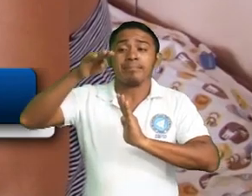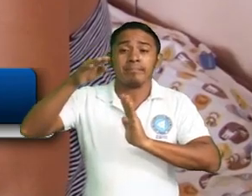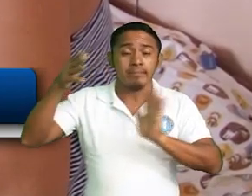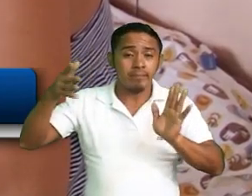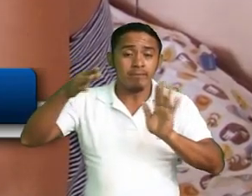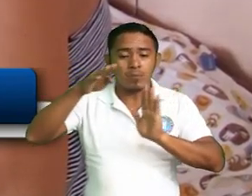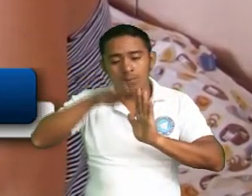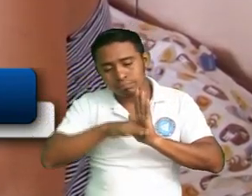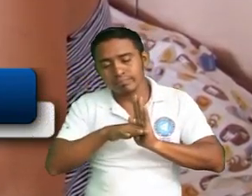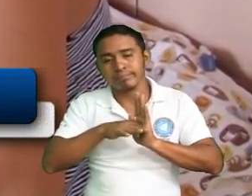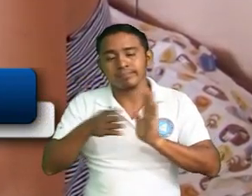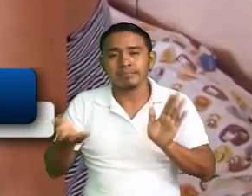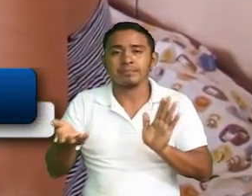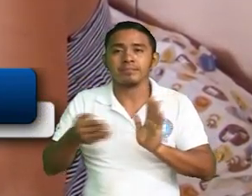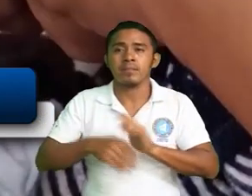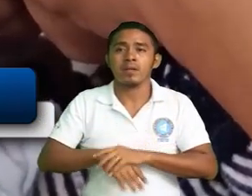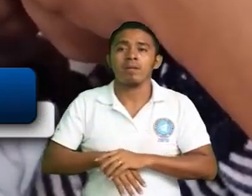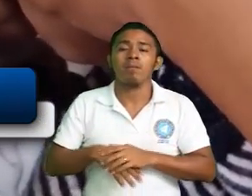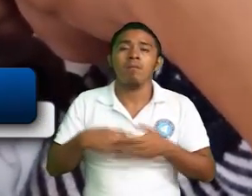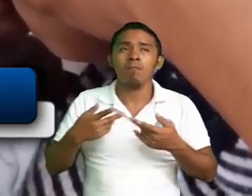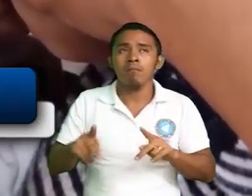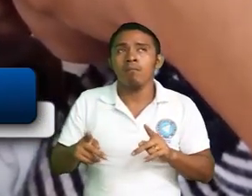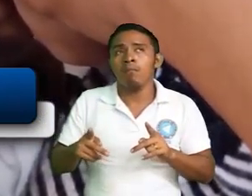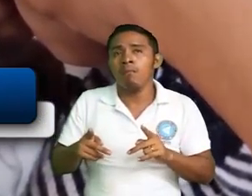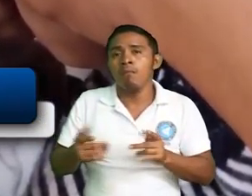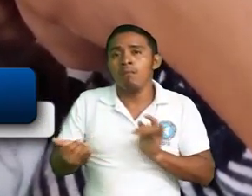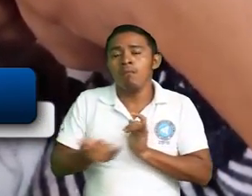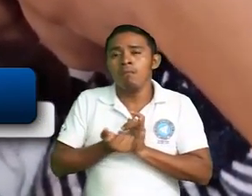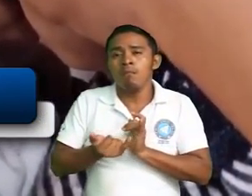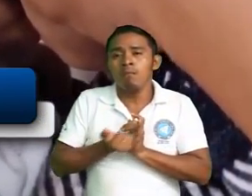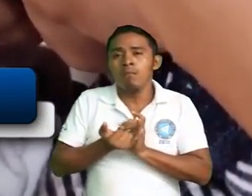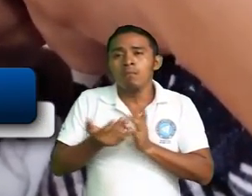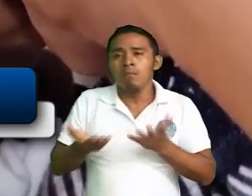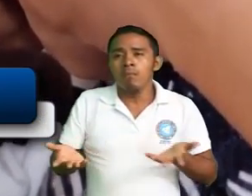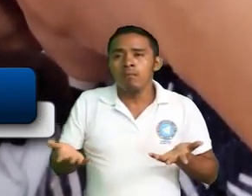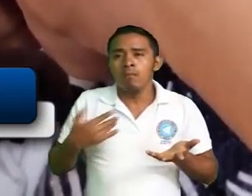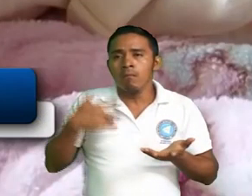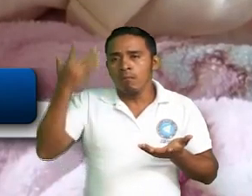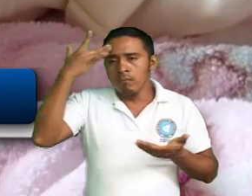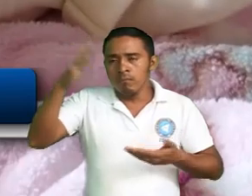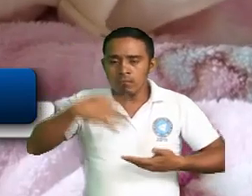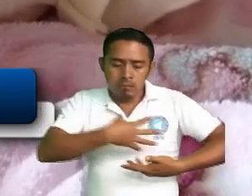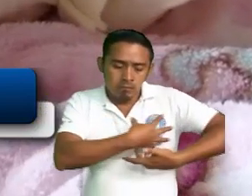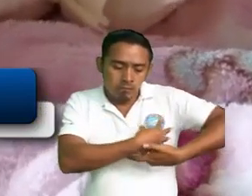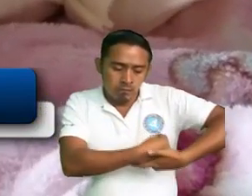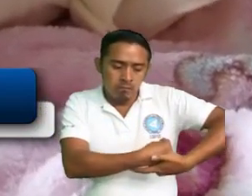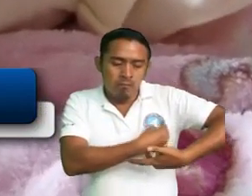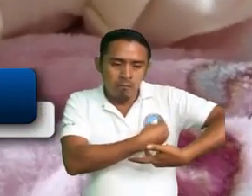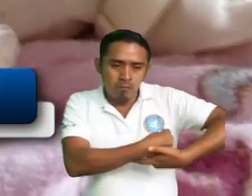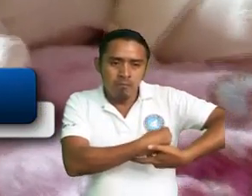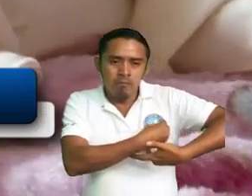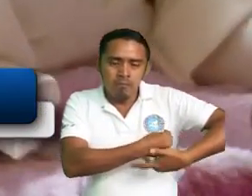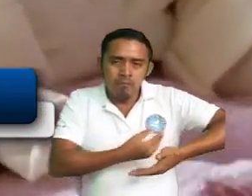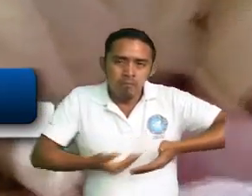lactancia materna. Pero también hay que saber amamantar a los niños,